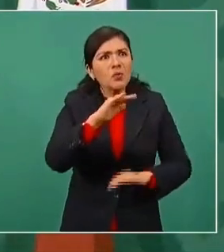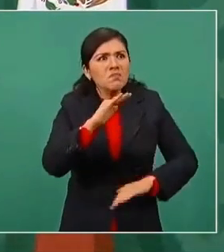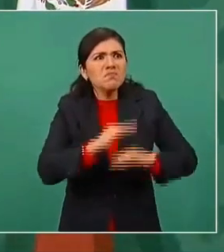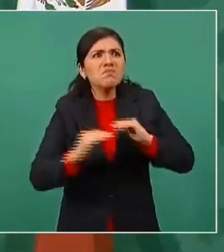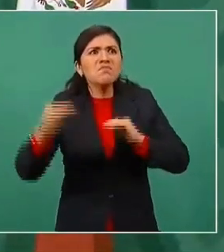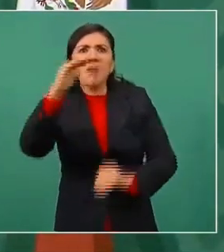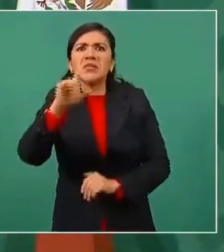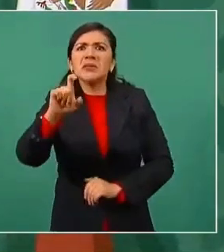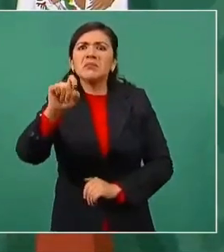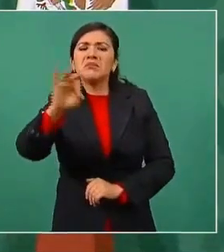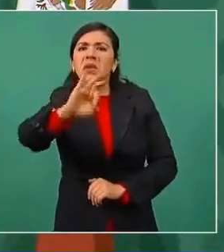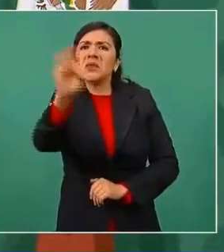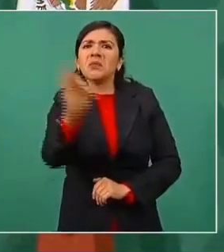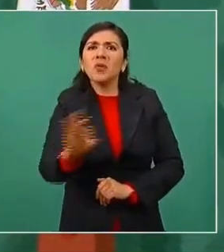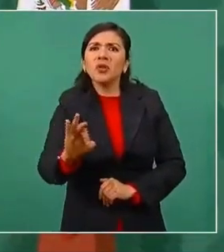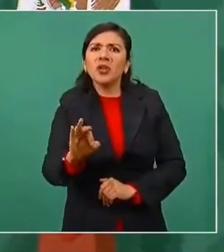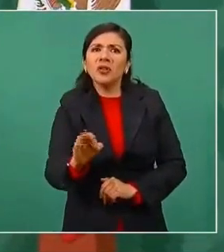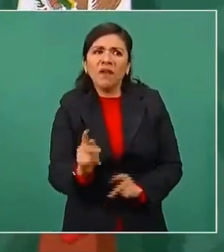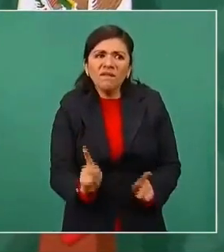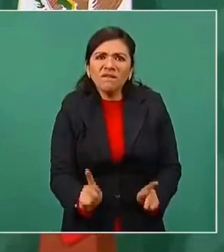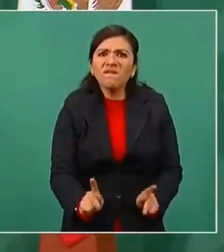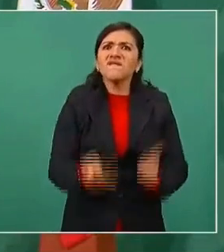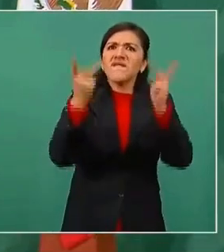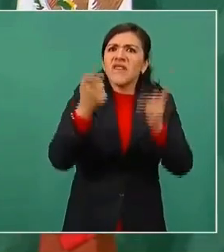el 20% tu producto?